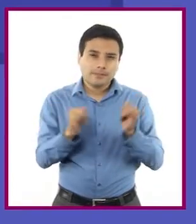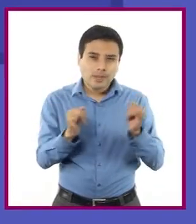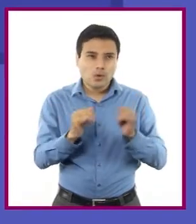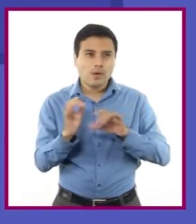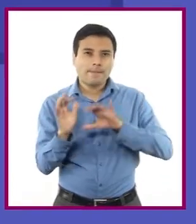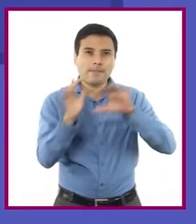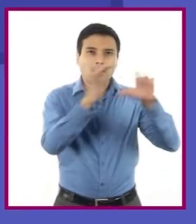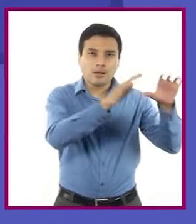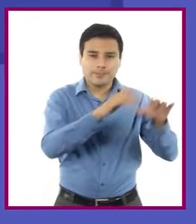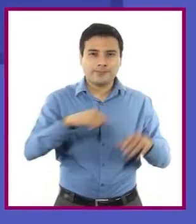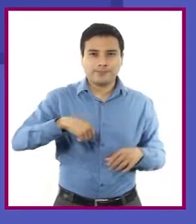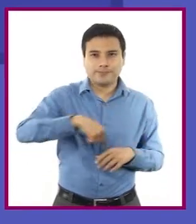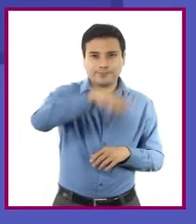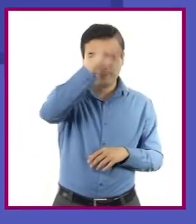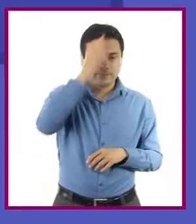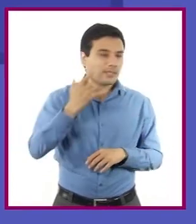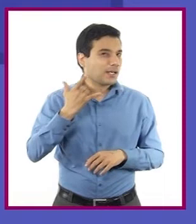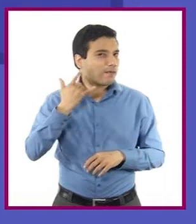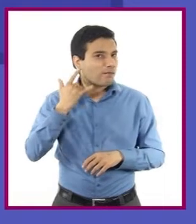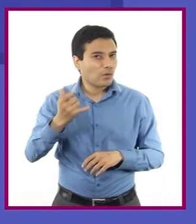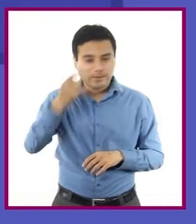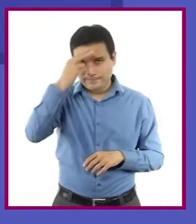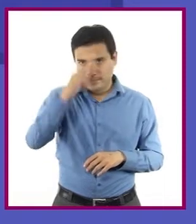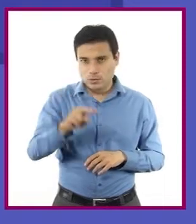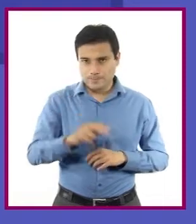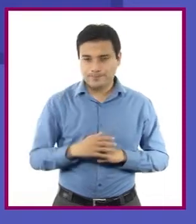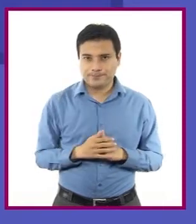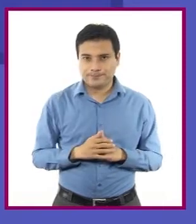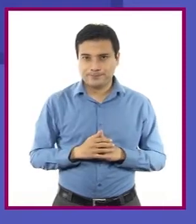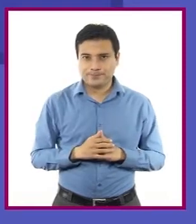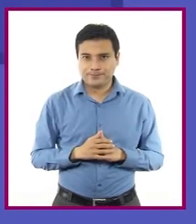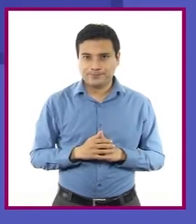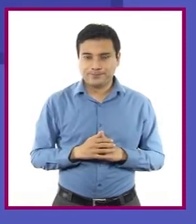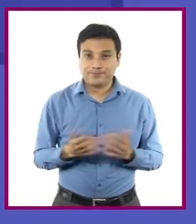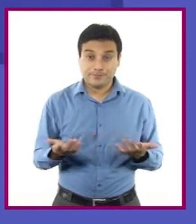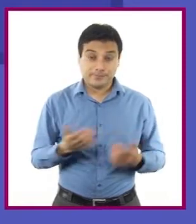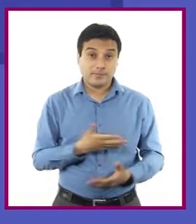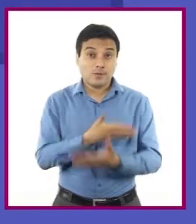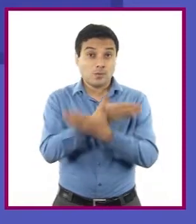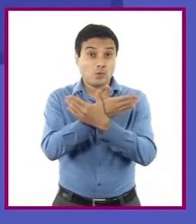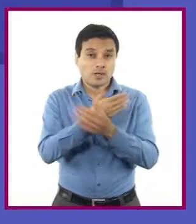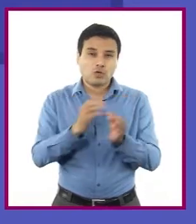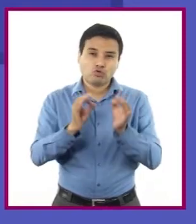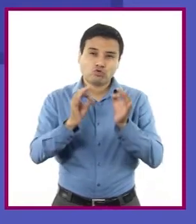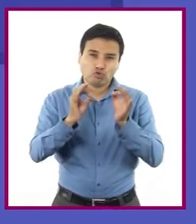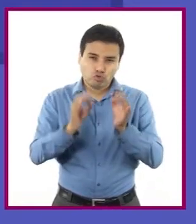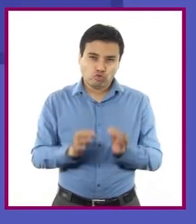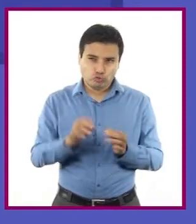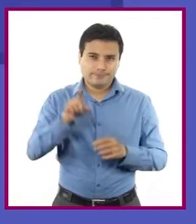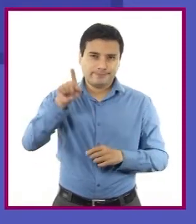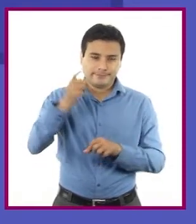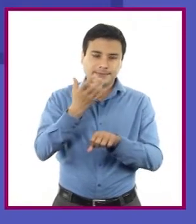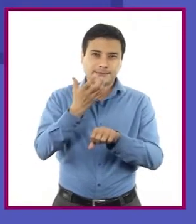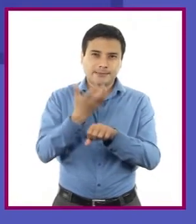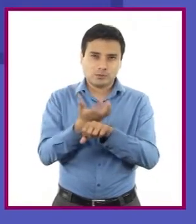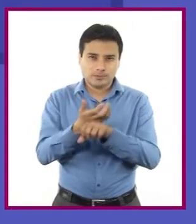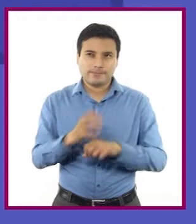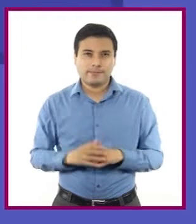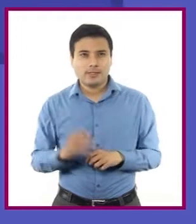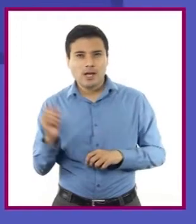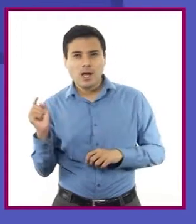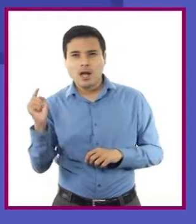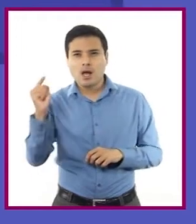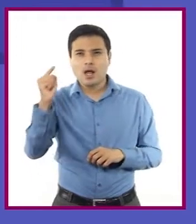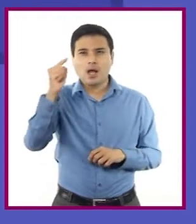de ejemplares a California y México. La monarca norteamericana es la única mariposa que realiza una travesía